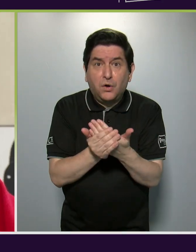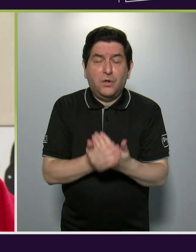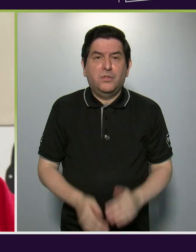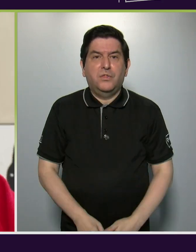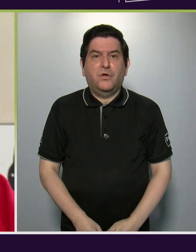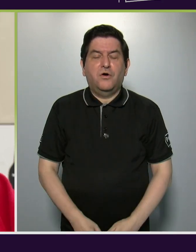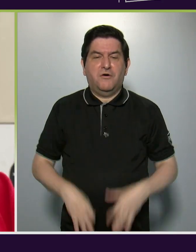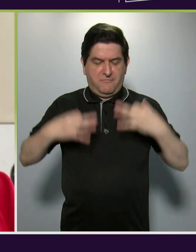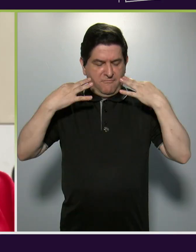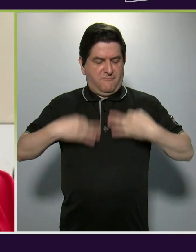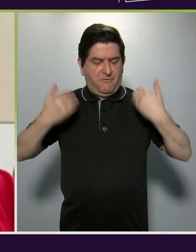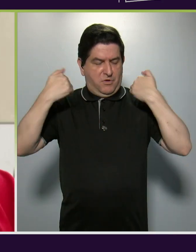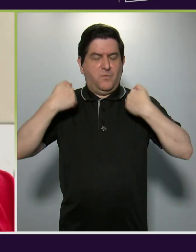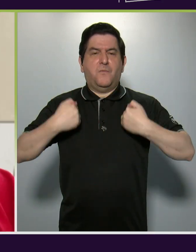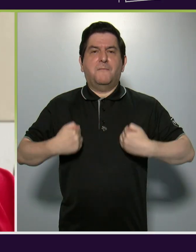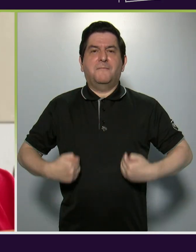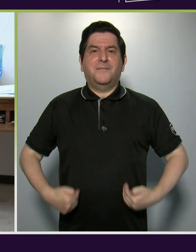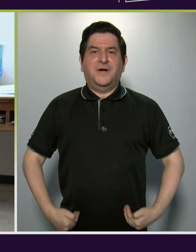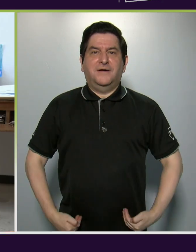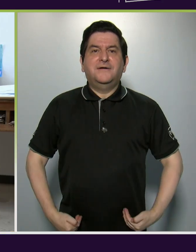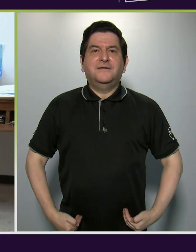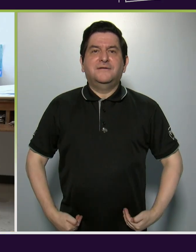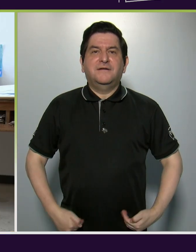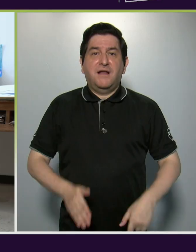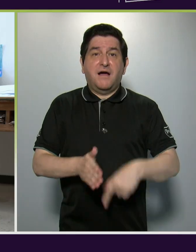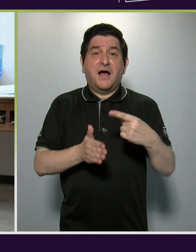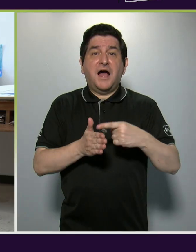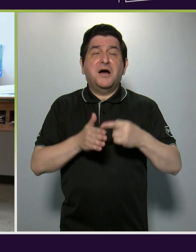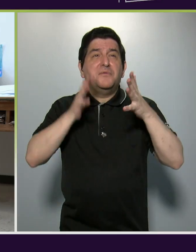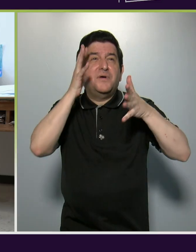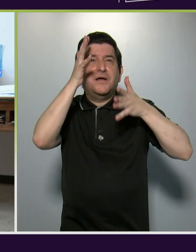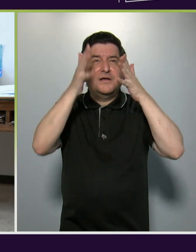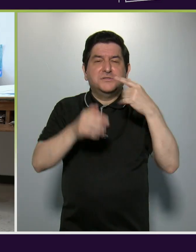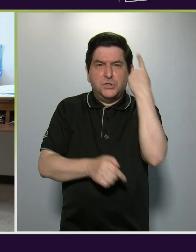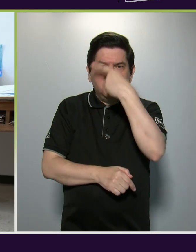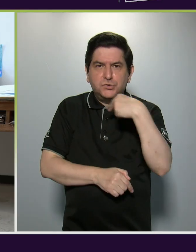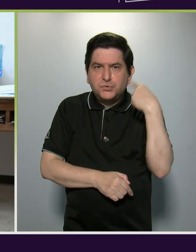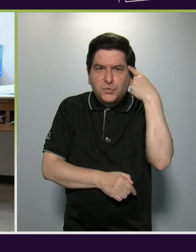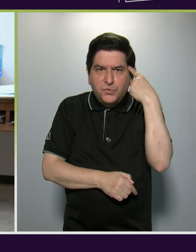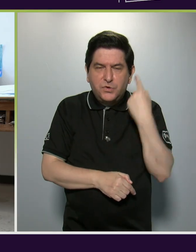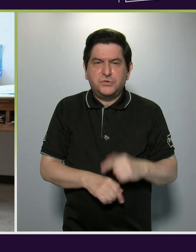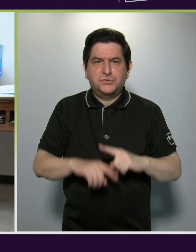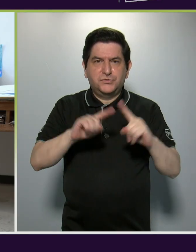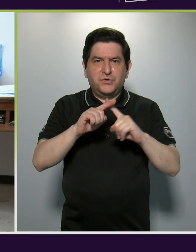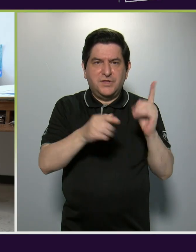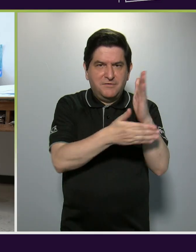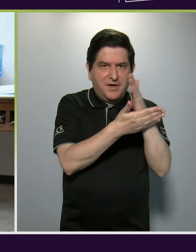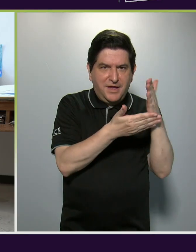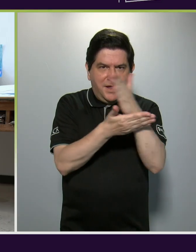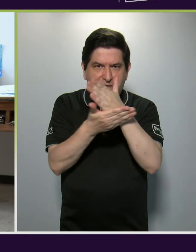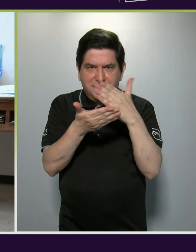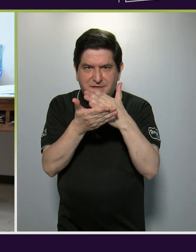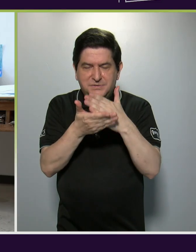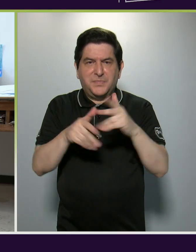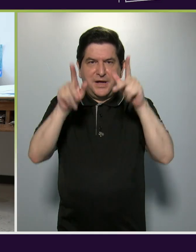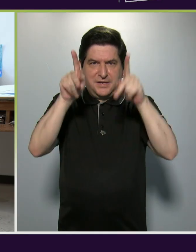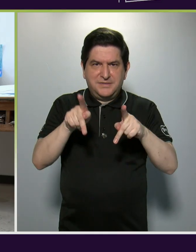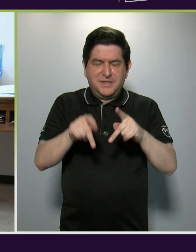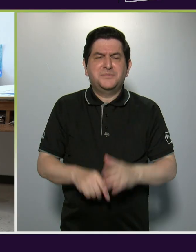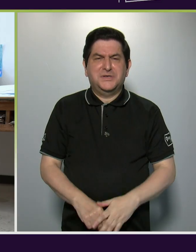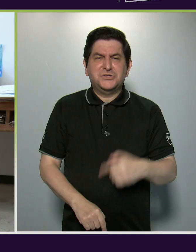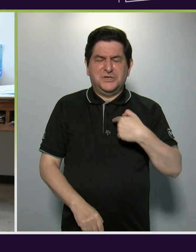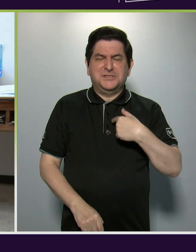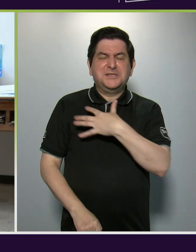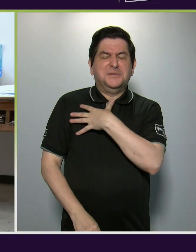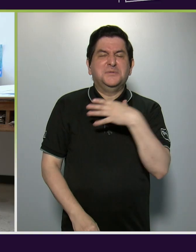figura humana, el ser humano. A veces invento una cara y es parte de varias caras de gente que me cae bien, en al